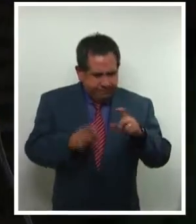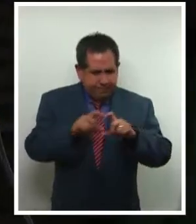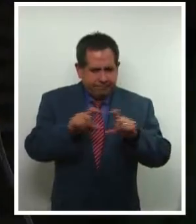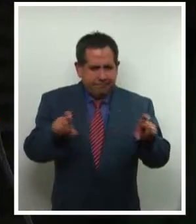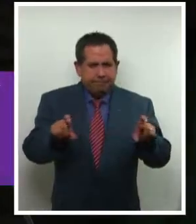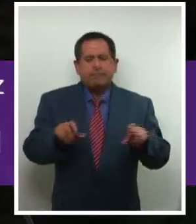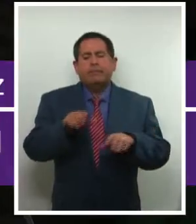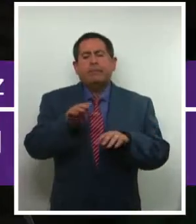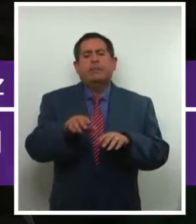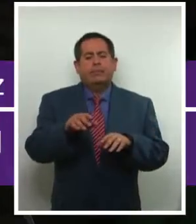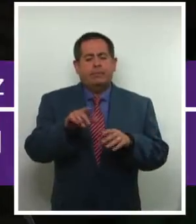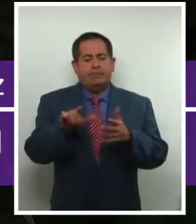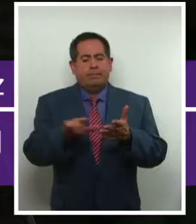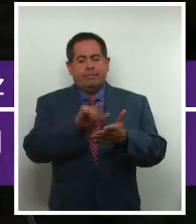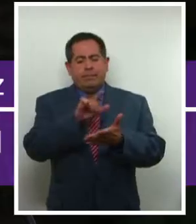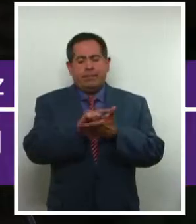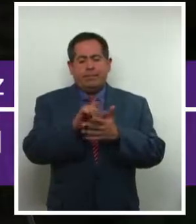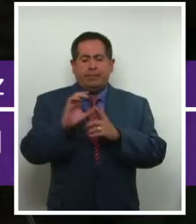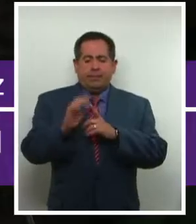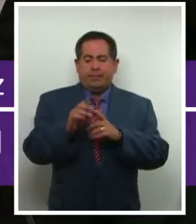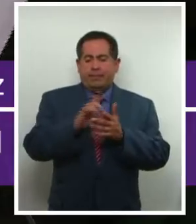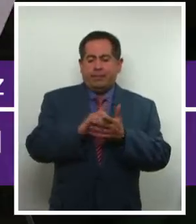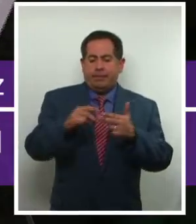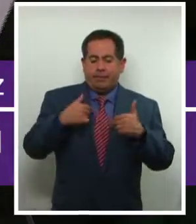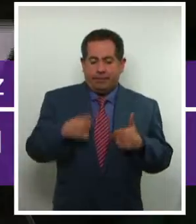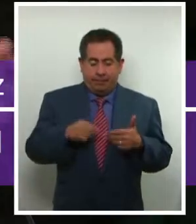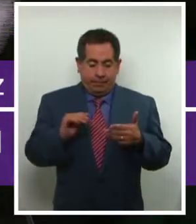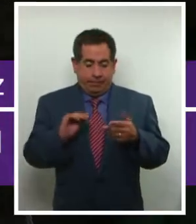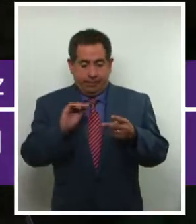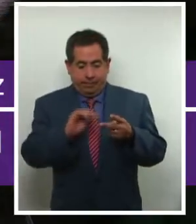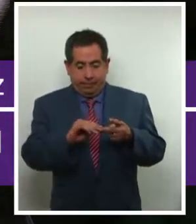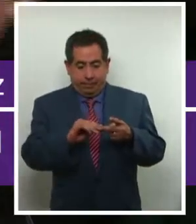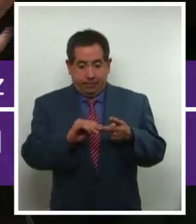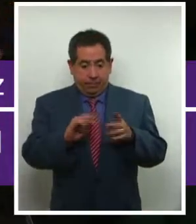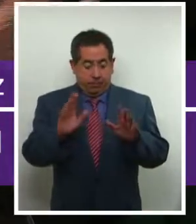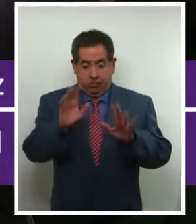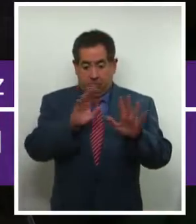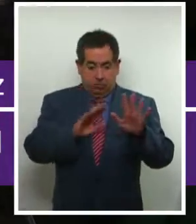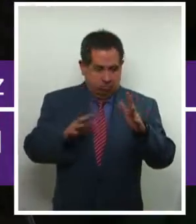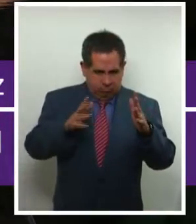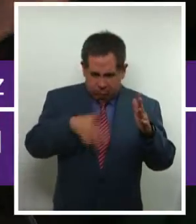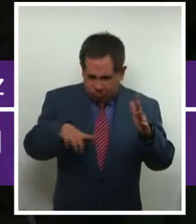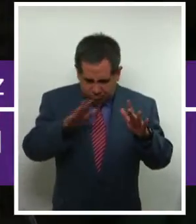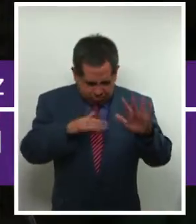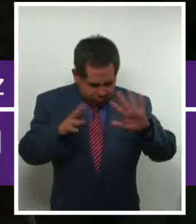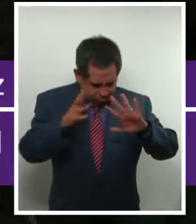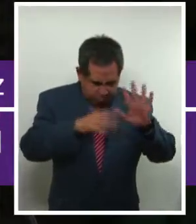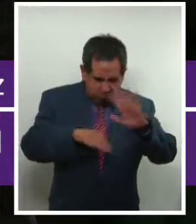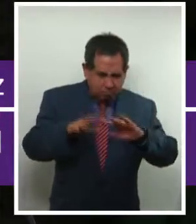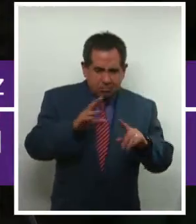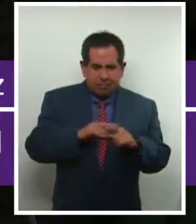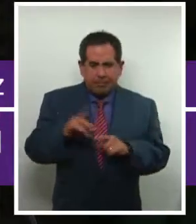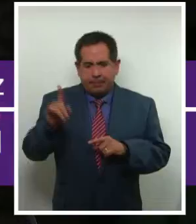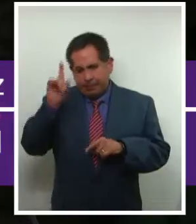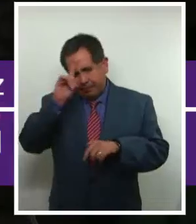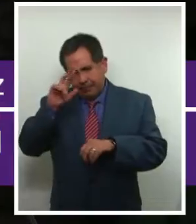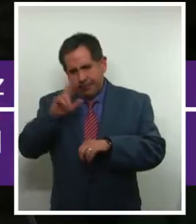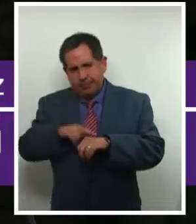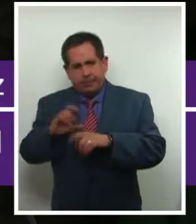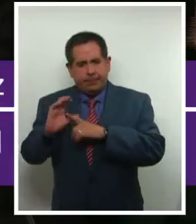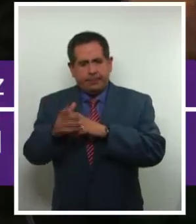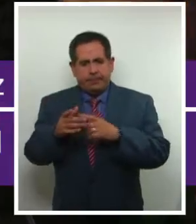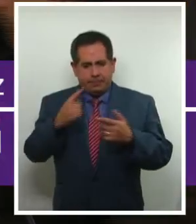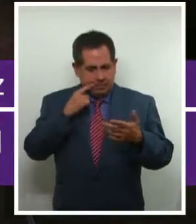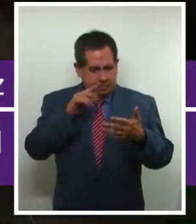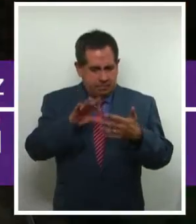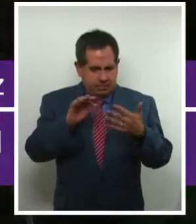la expedición de la ley de la Comisión de Derechos Humanos, que por lo menos no encontramos aquí varios asesores de la propia comisión